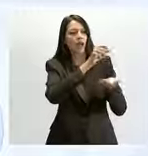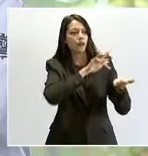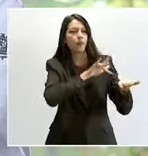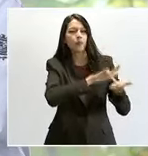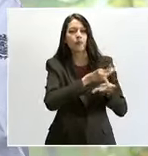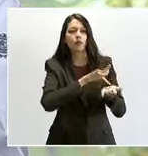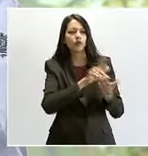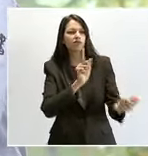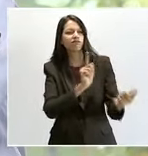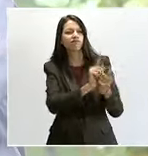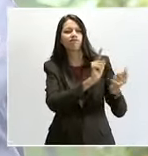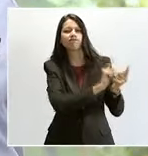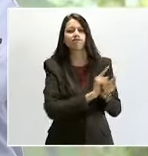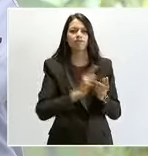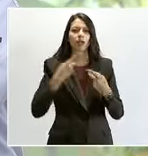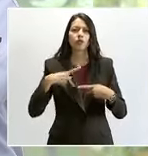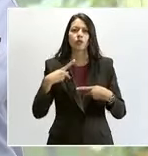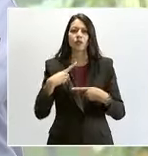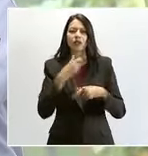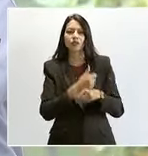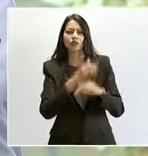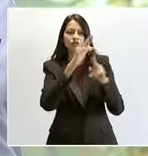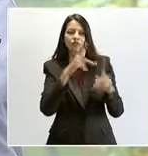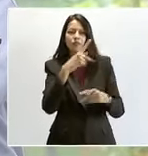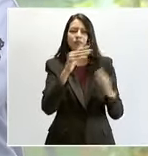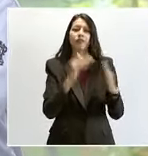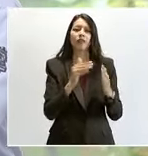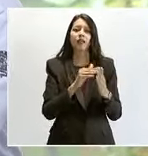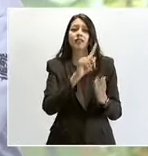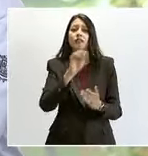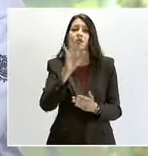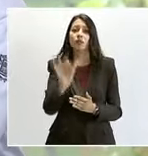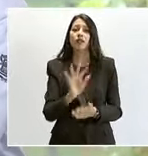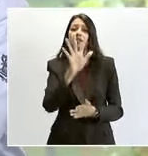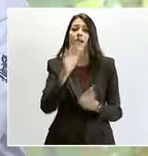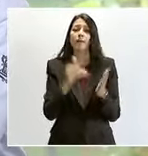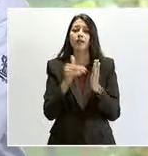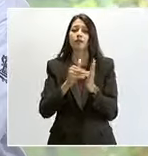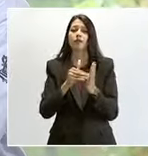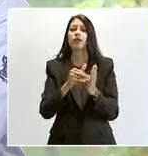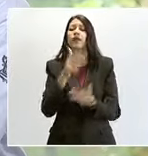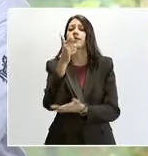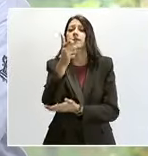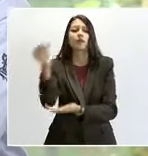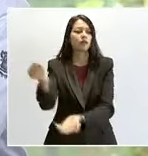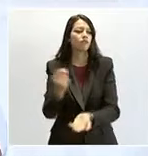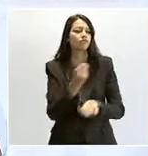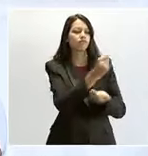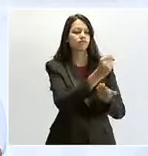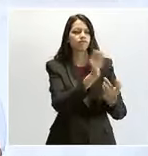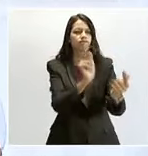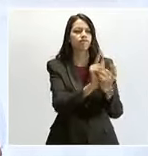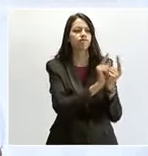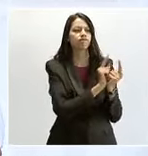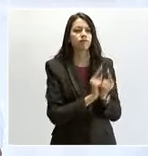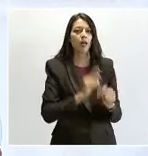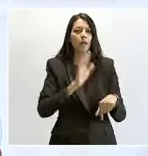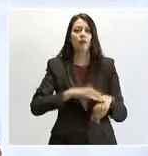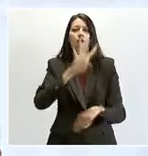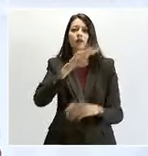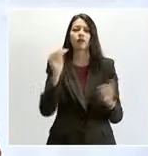se entregaron 145 millones de pesos directamente a más de